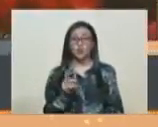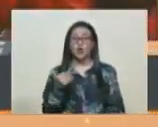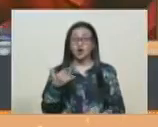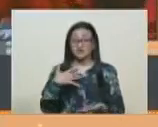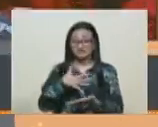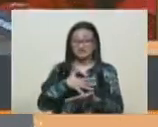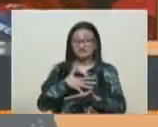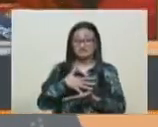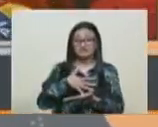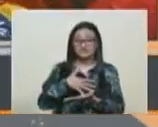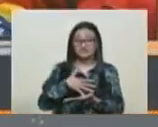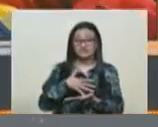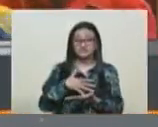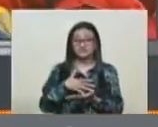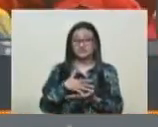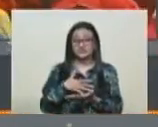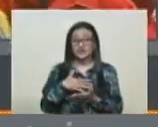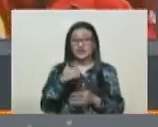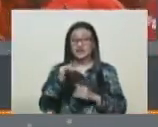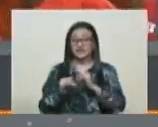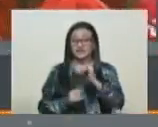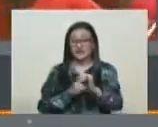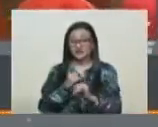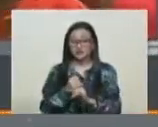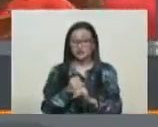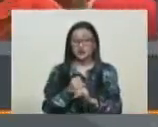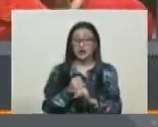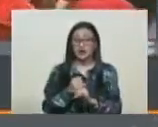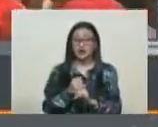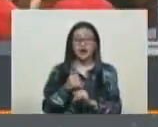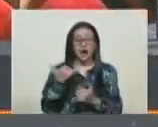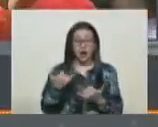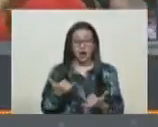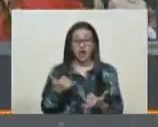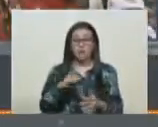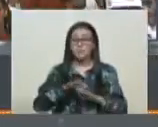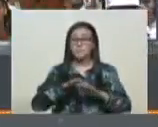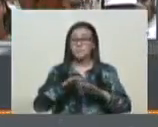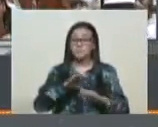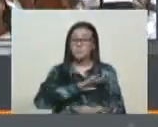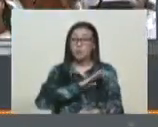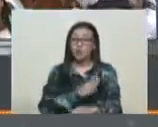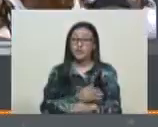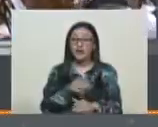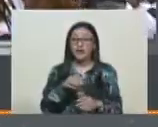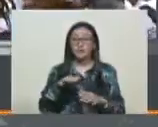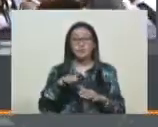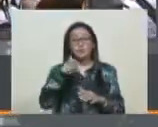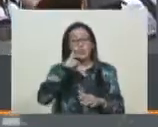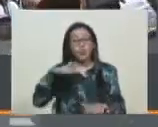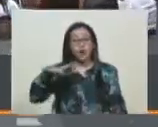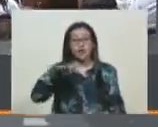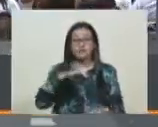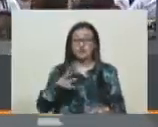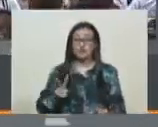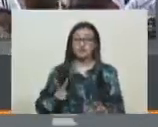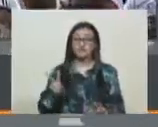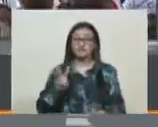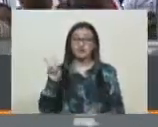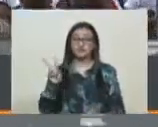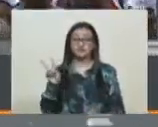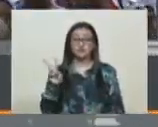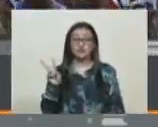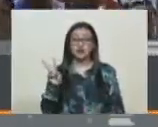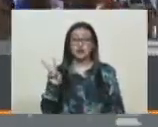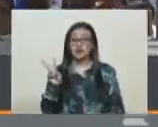toda la institucionalidad y la legalidad internacionales, está activado el poder del pueblo de Venezuela, invencible,